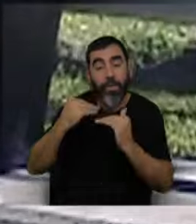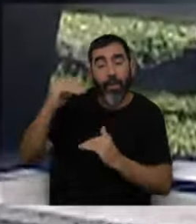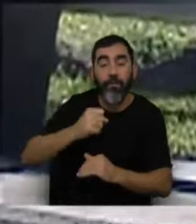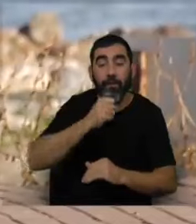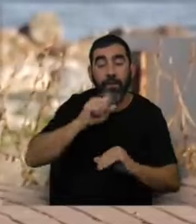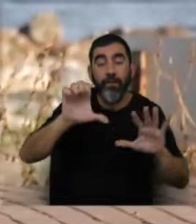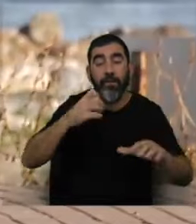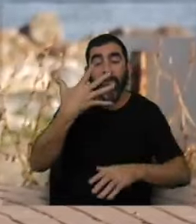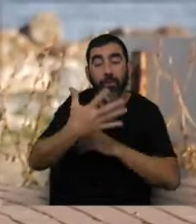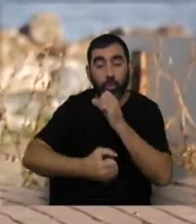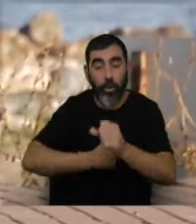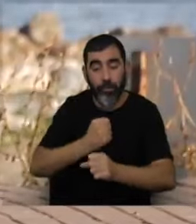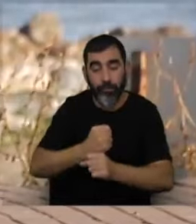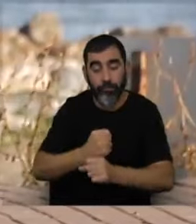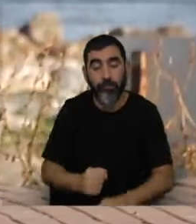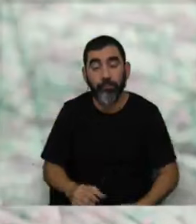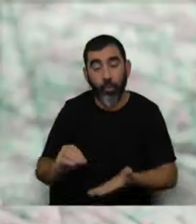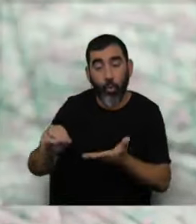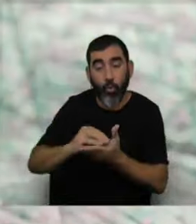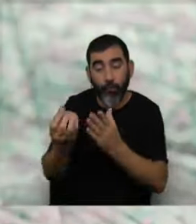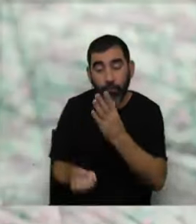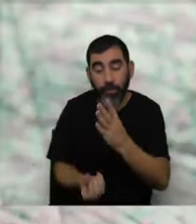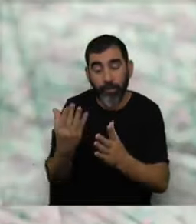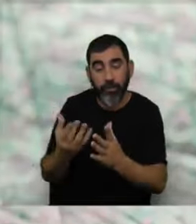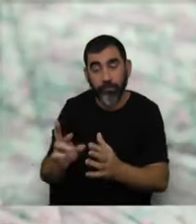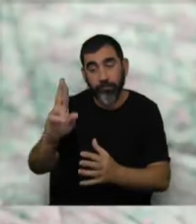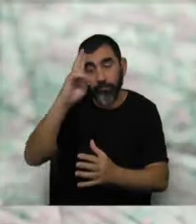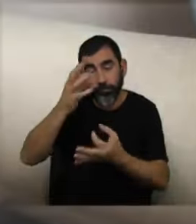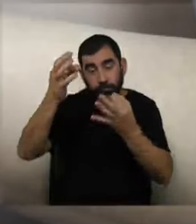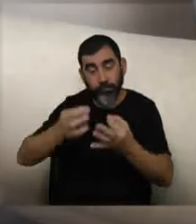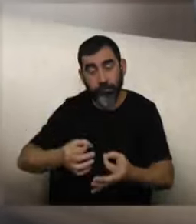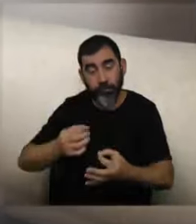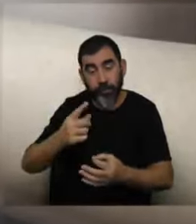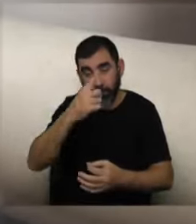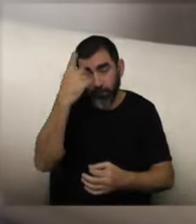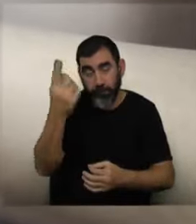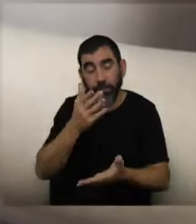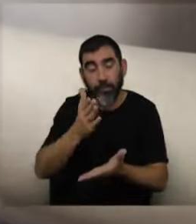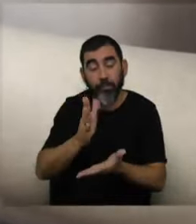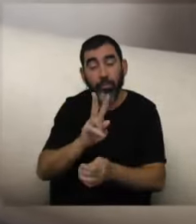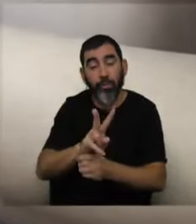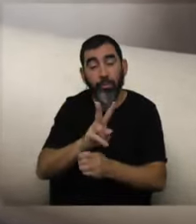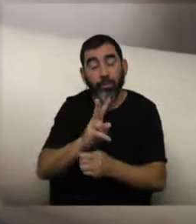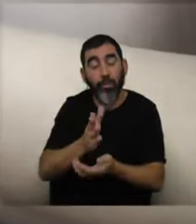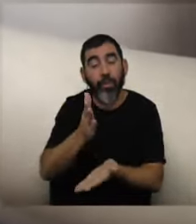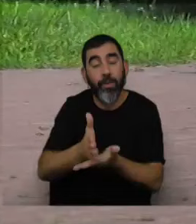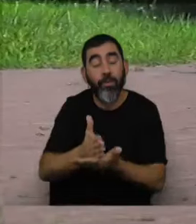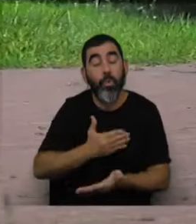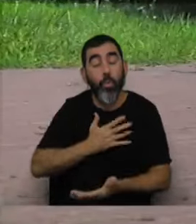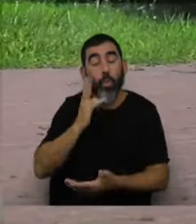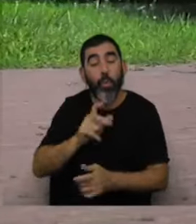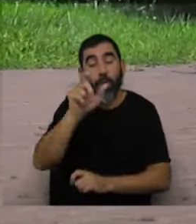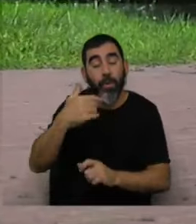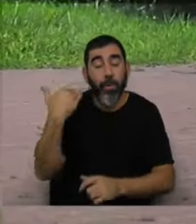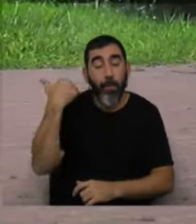vejez los 65 dicha oficina fue creada para dar cumplimiento a la convención inter americana sobre la protección de los Derechos Humanos de las